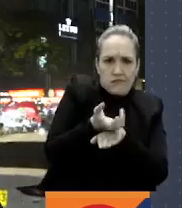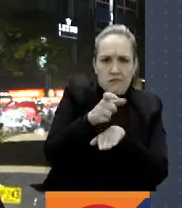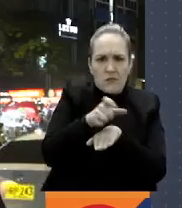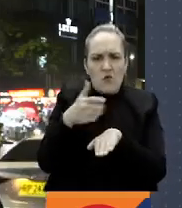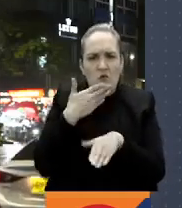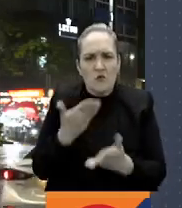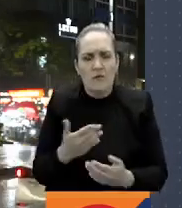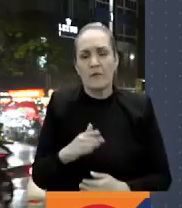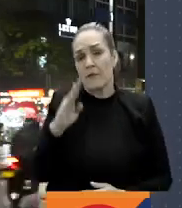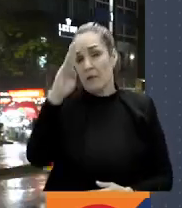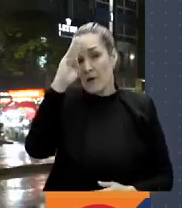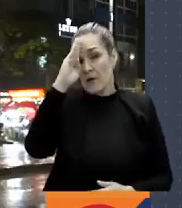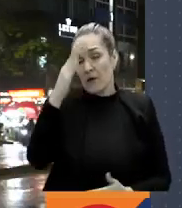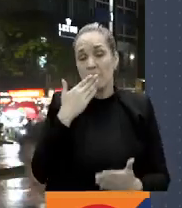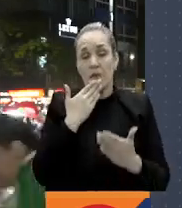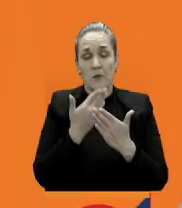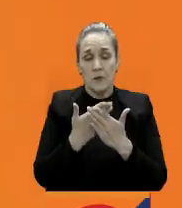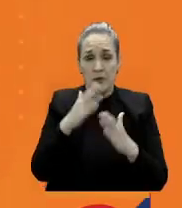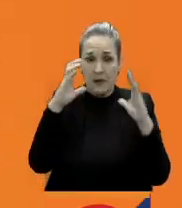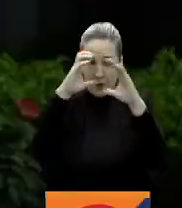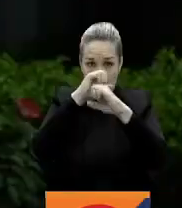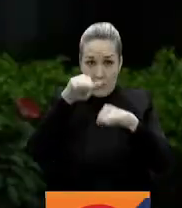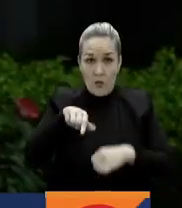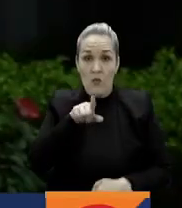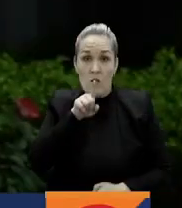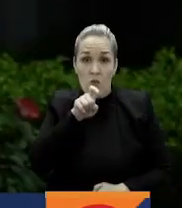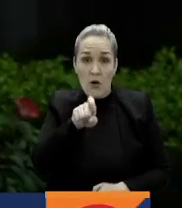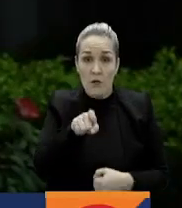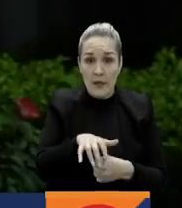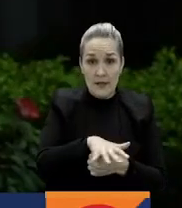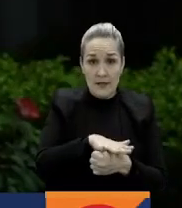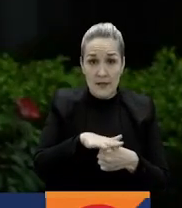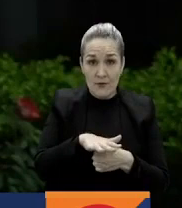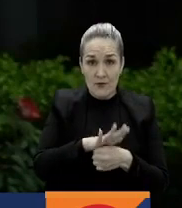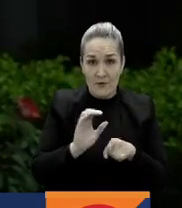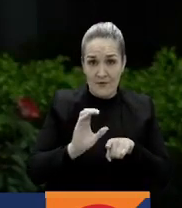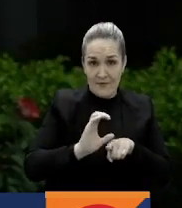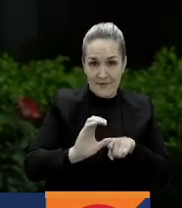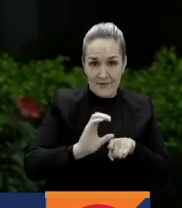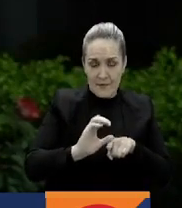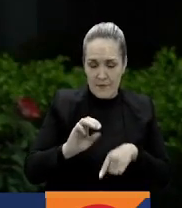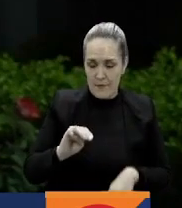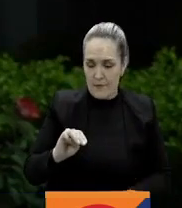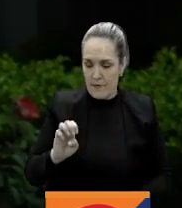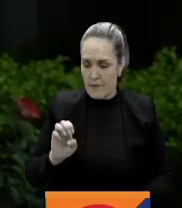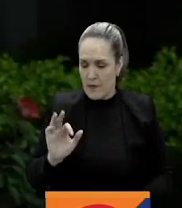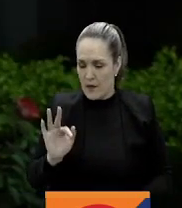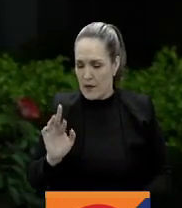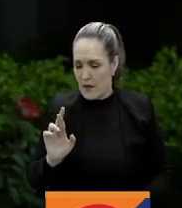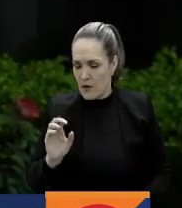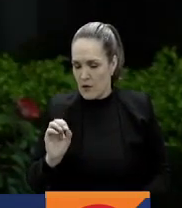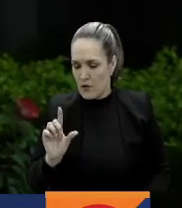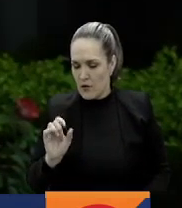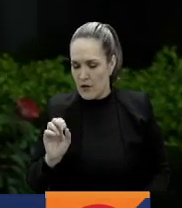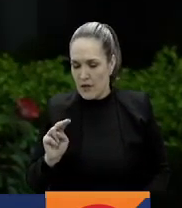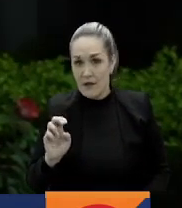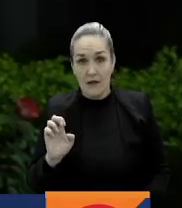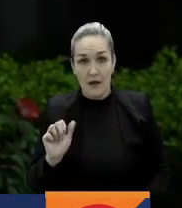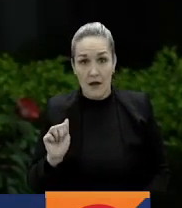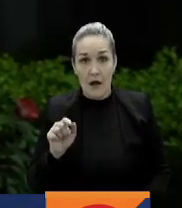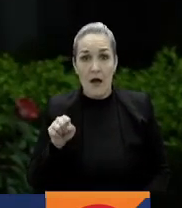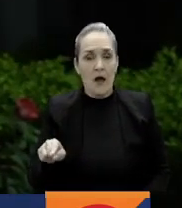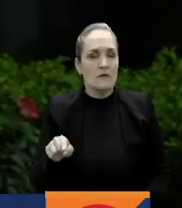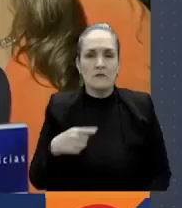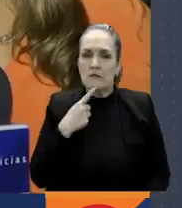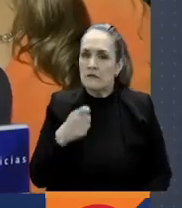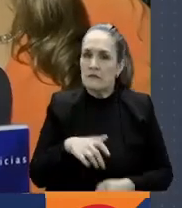¿Qué tal, Damaris? Televidentes, muy buenas noches. En Bucaramanga la situación de Metrolínea es bastante preocupante. El sistema estaba proyectado para movilizar entre